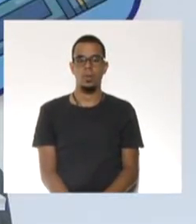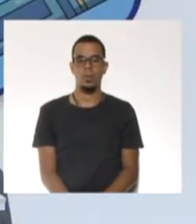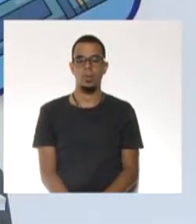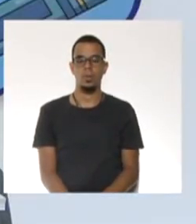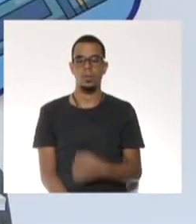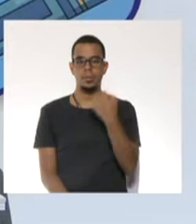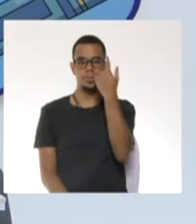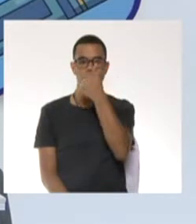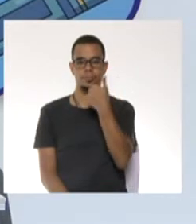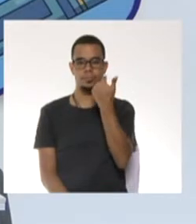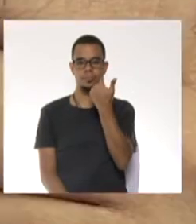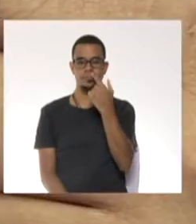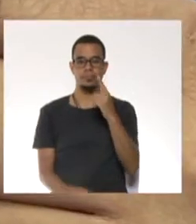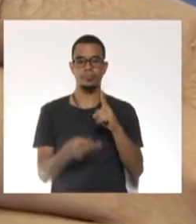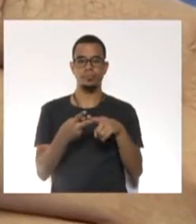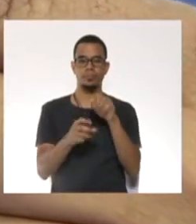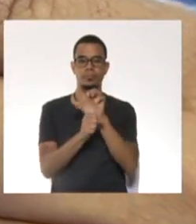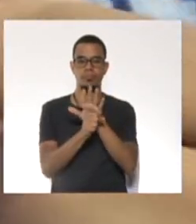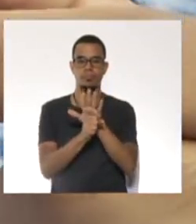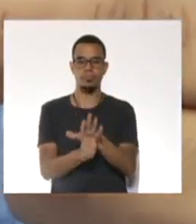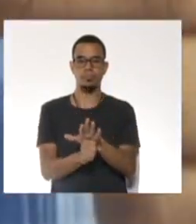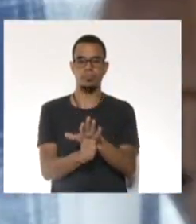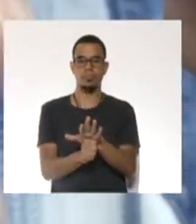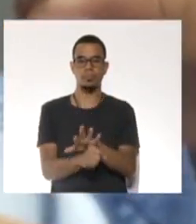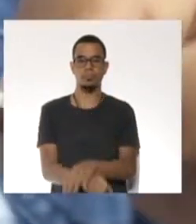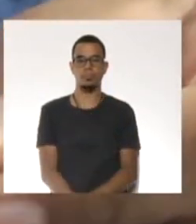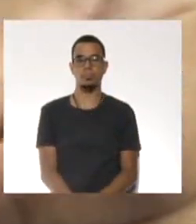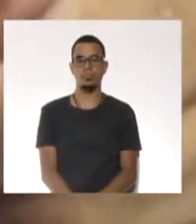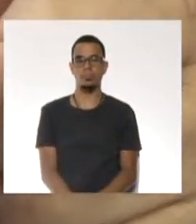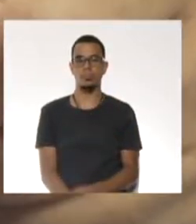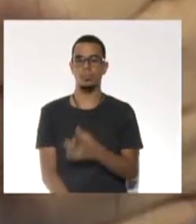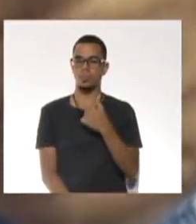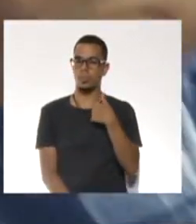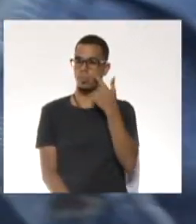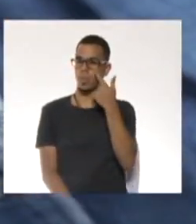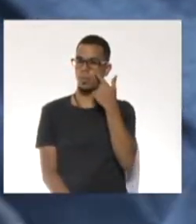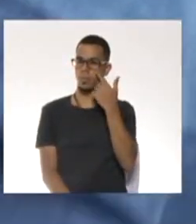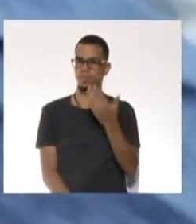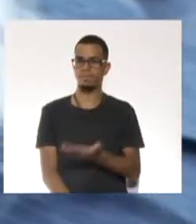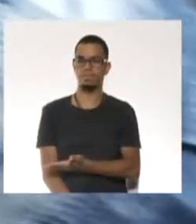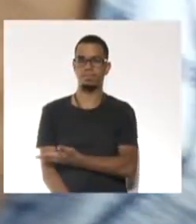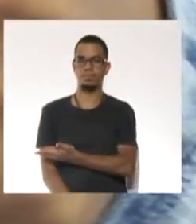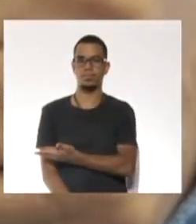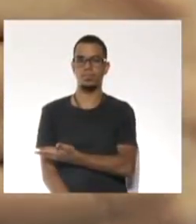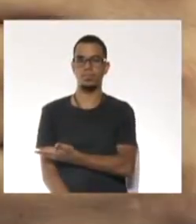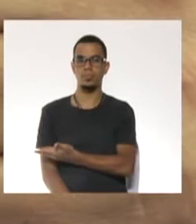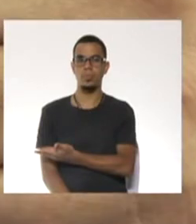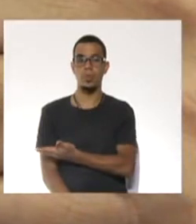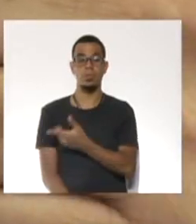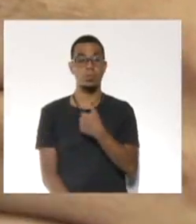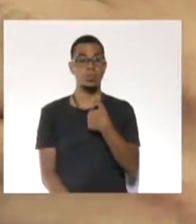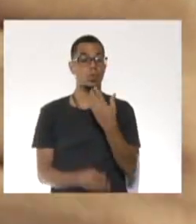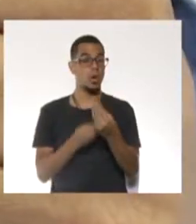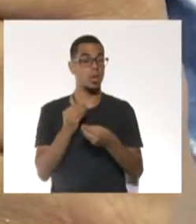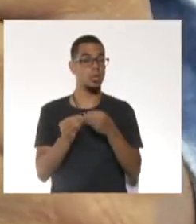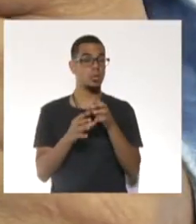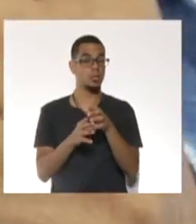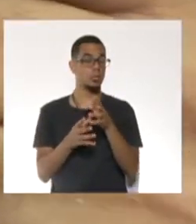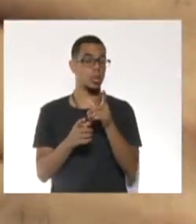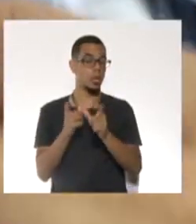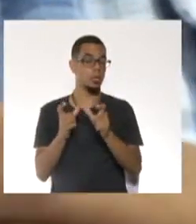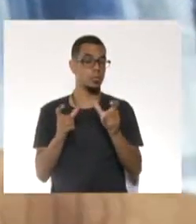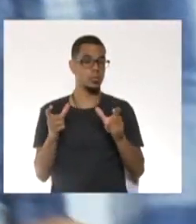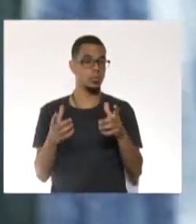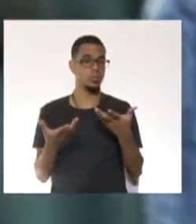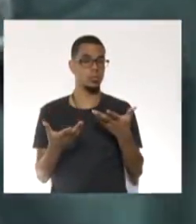Y tenemos sello. Fíjense, voy a hacer un lanzamiento, como lo hacen muchos en casa, y tal